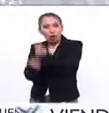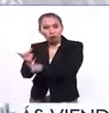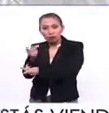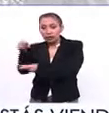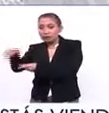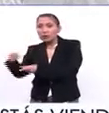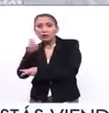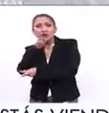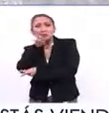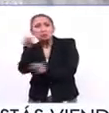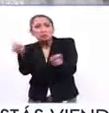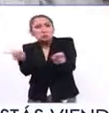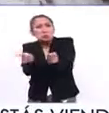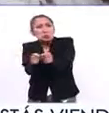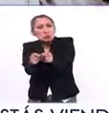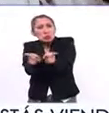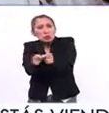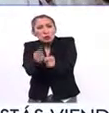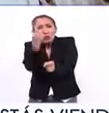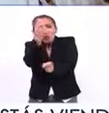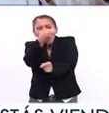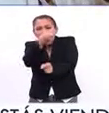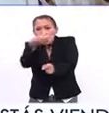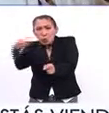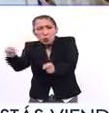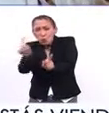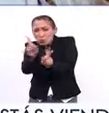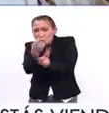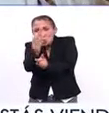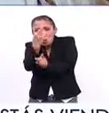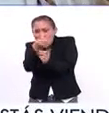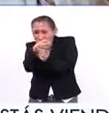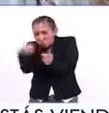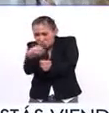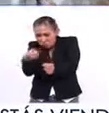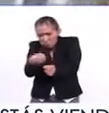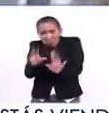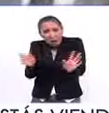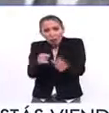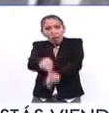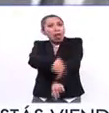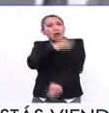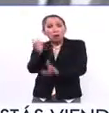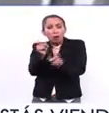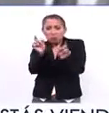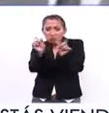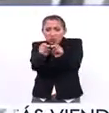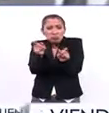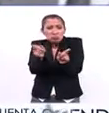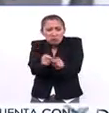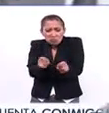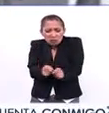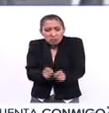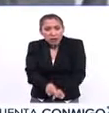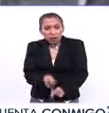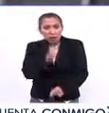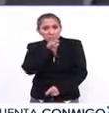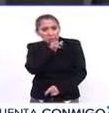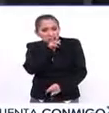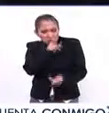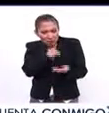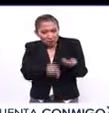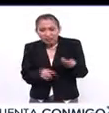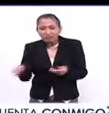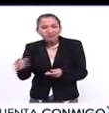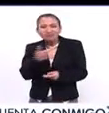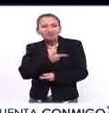preguntas y sus respuestas no son más de una frase. O sea, es así, muy escueto, muy... Entonces creo que sí, a ella